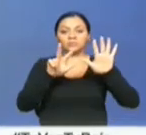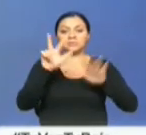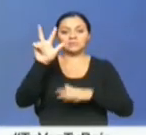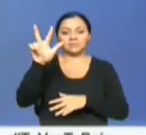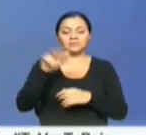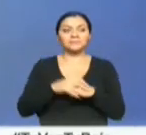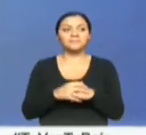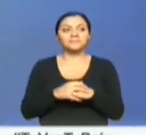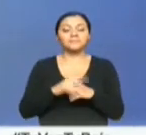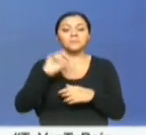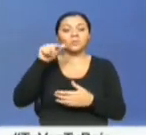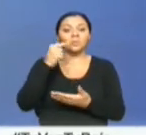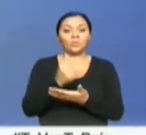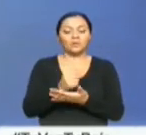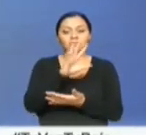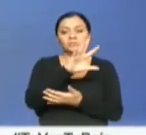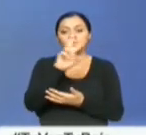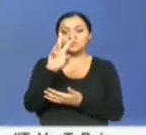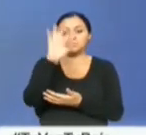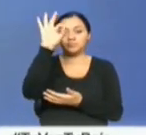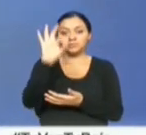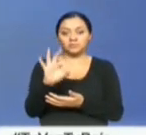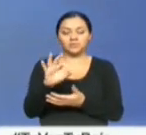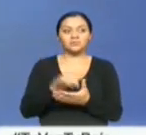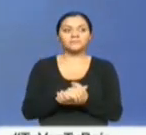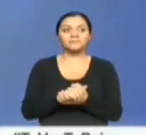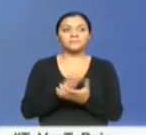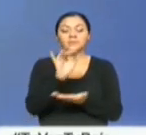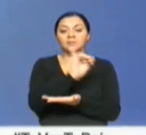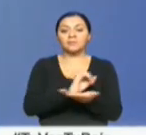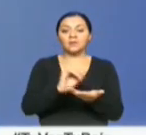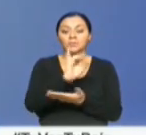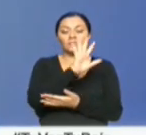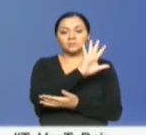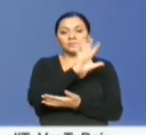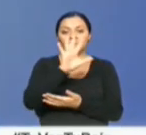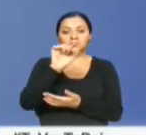66.83%, Guayas con 52%, Imbabura con